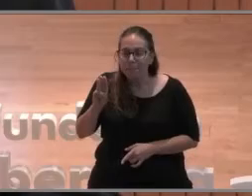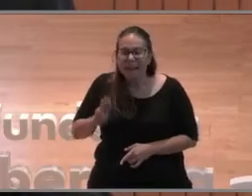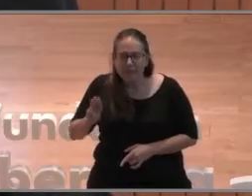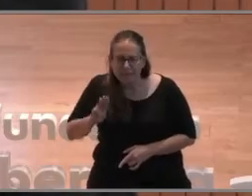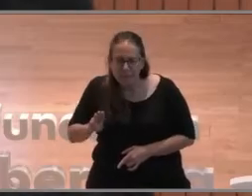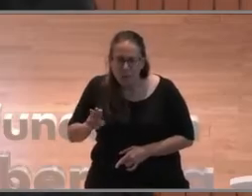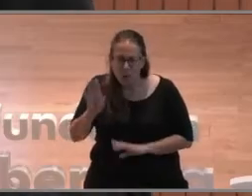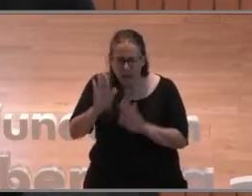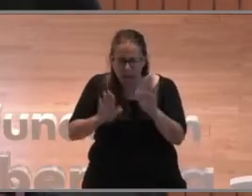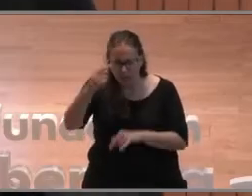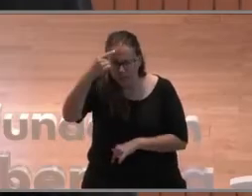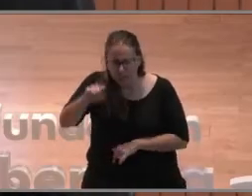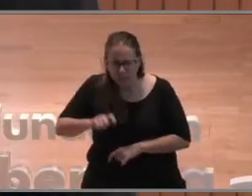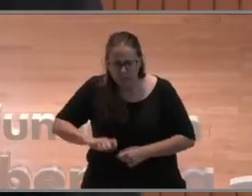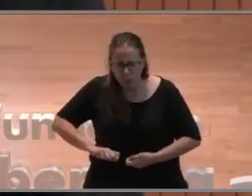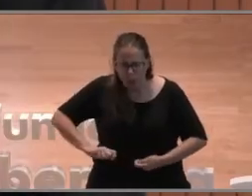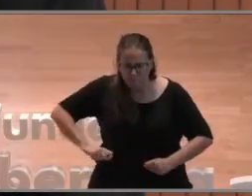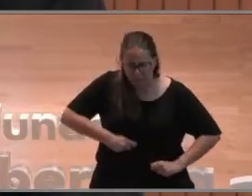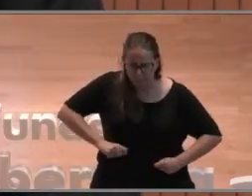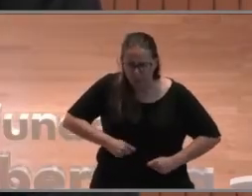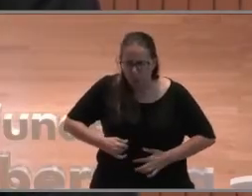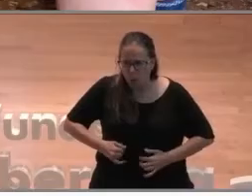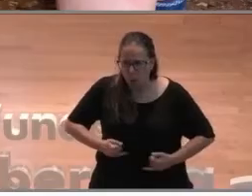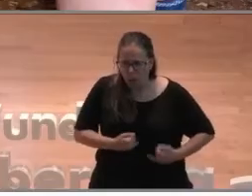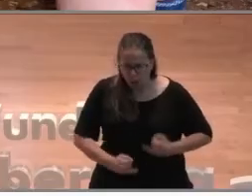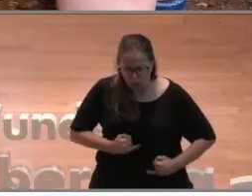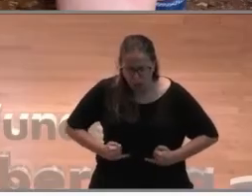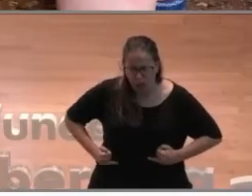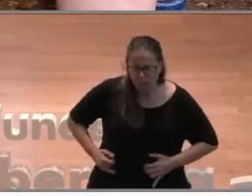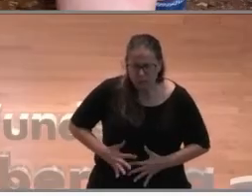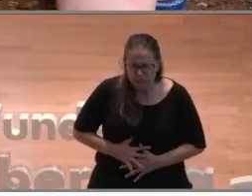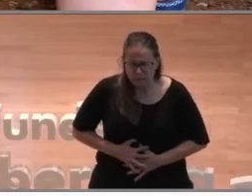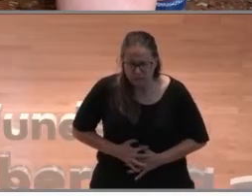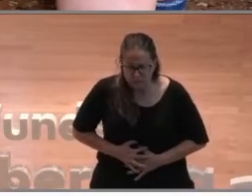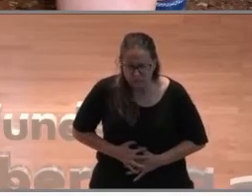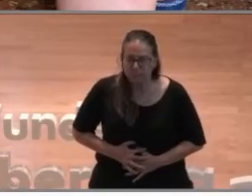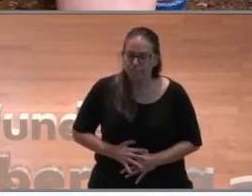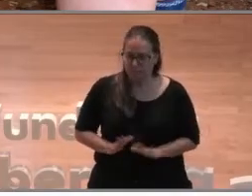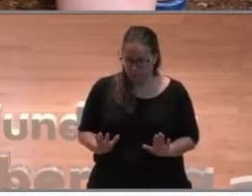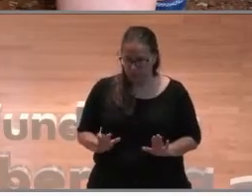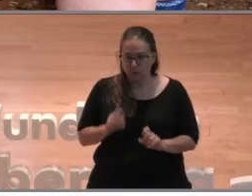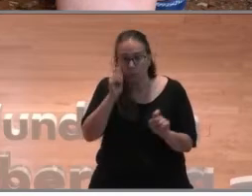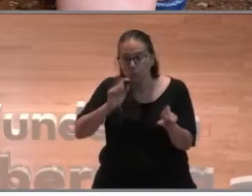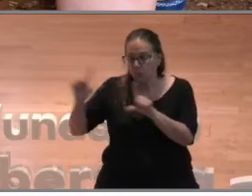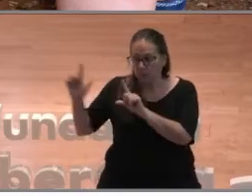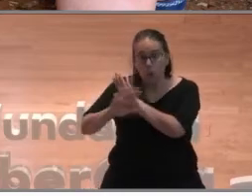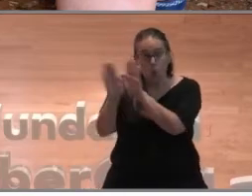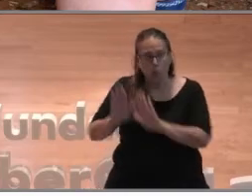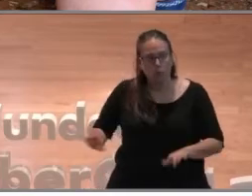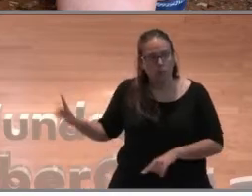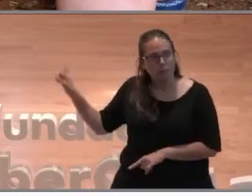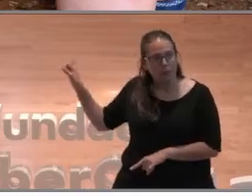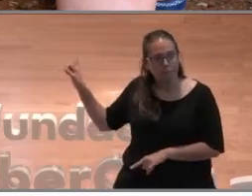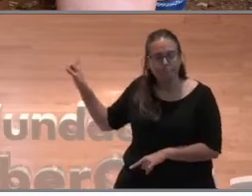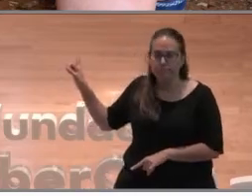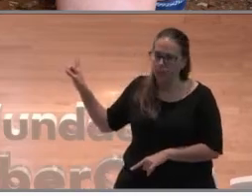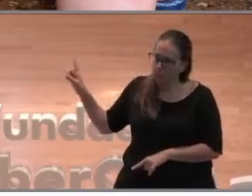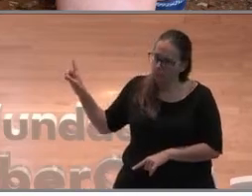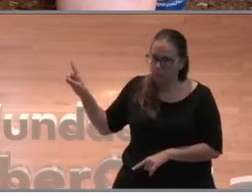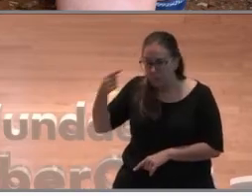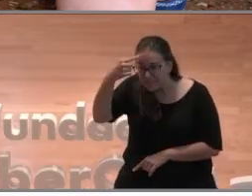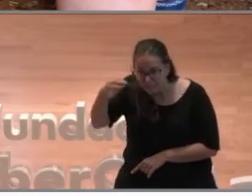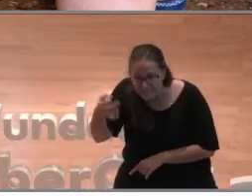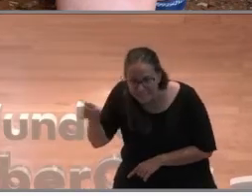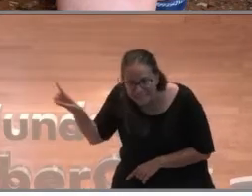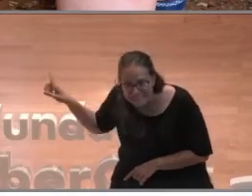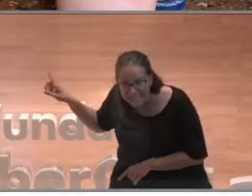rayadas, los calambres que podemos tener. Y esta es la última diapositiva, y es que esta nos está últimamente... ¿Saben lo que es eso?